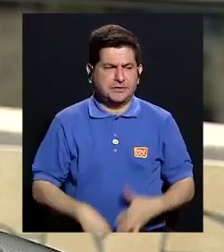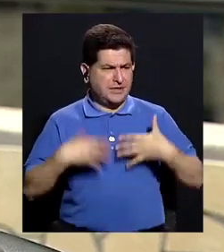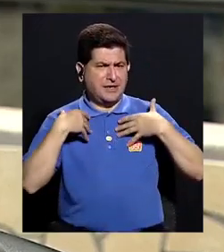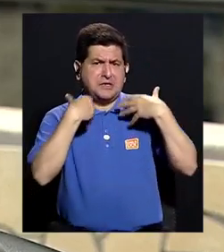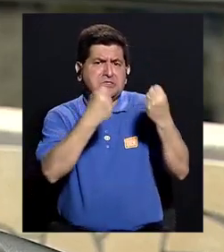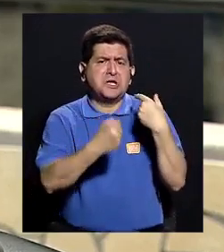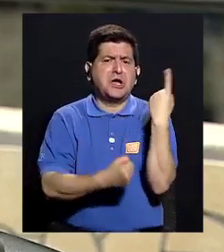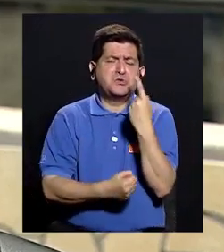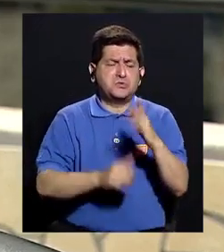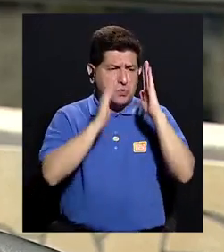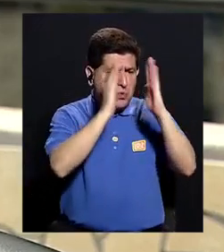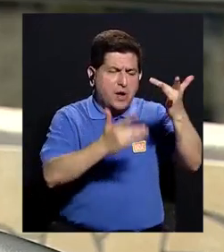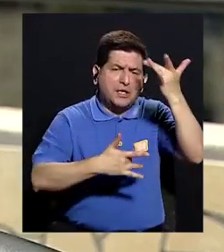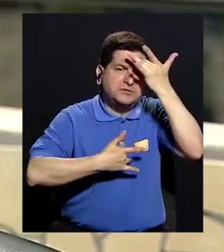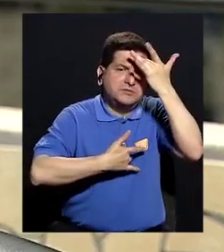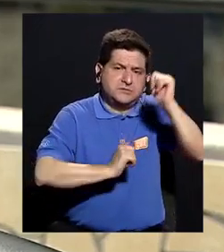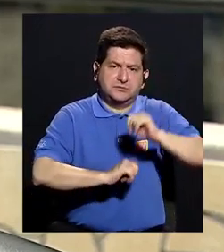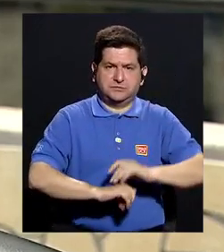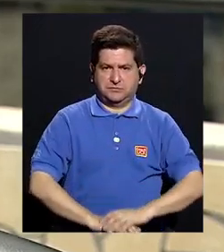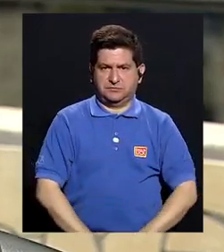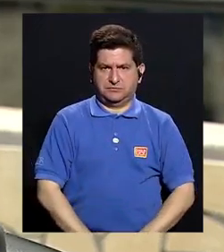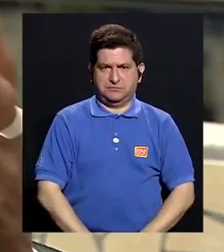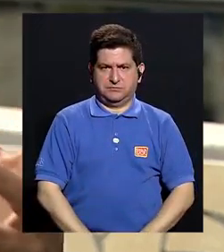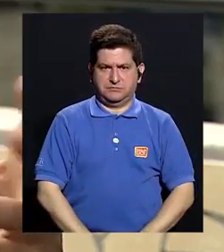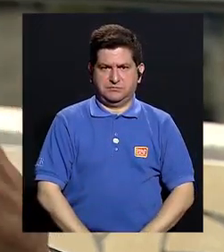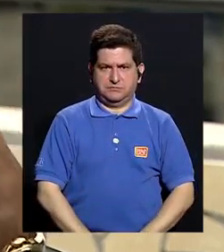que salud es nada más atender la enfermedad.